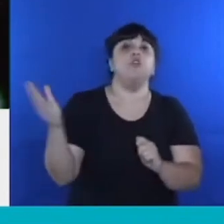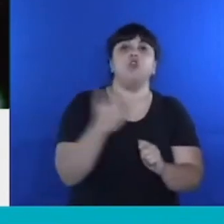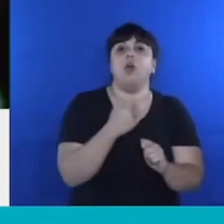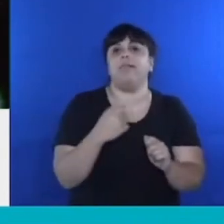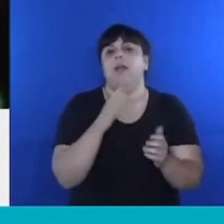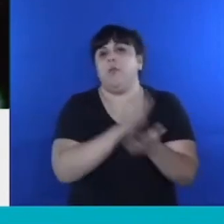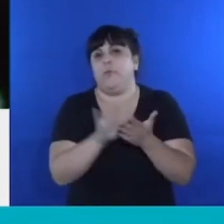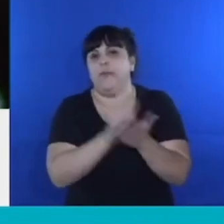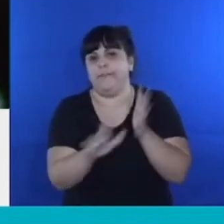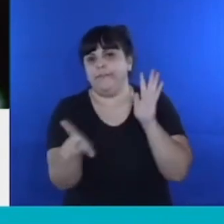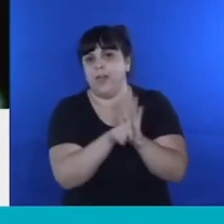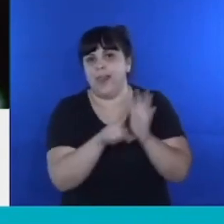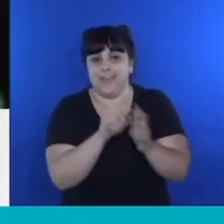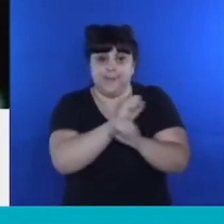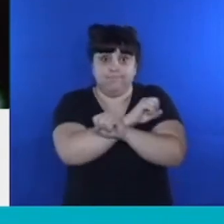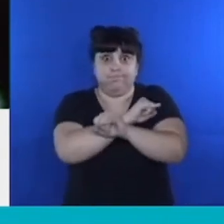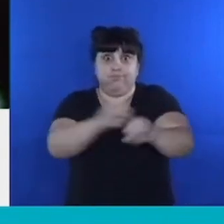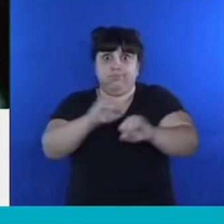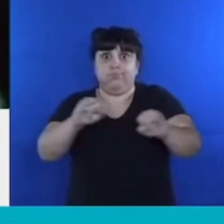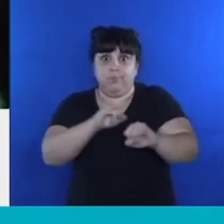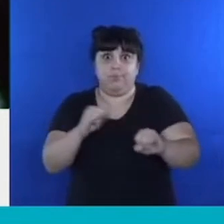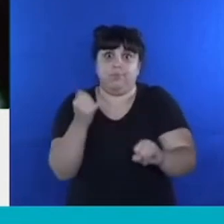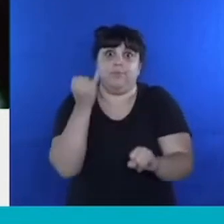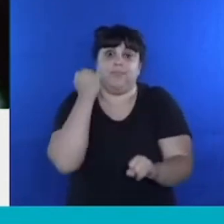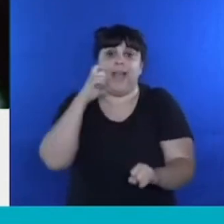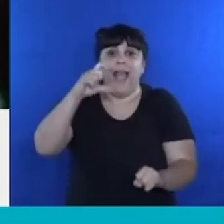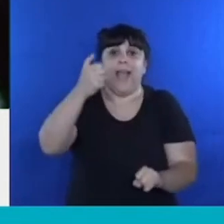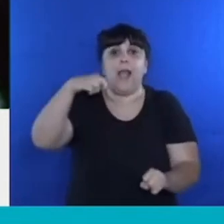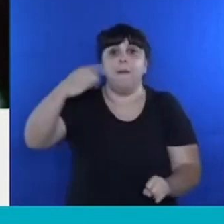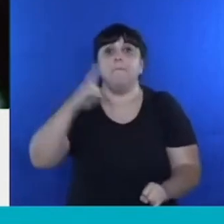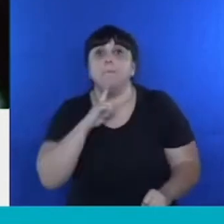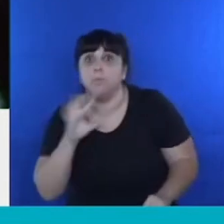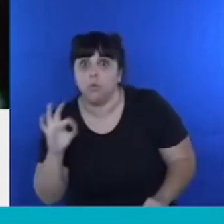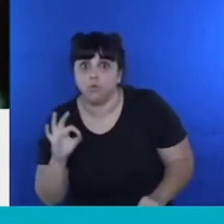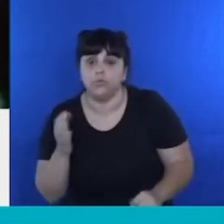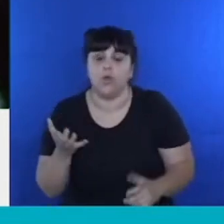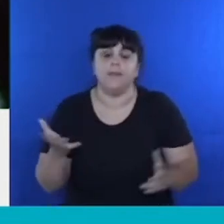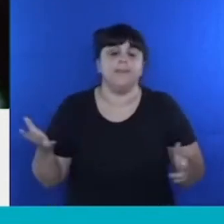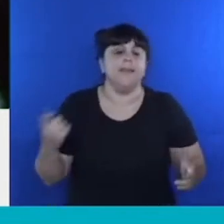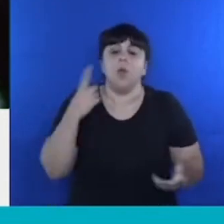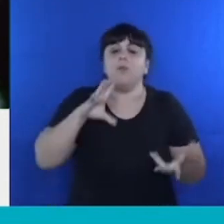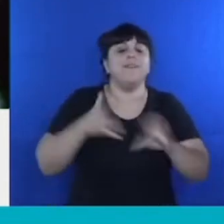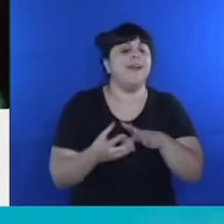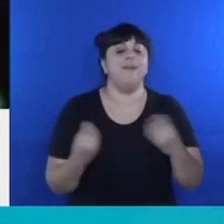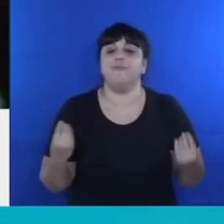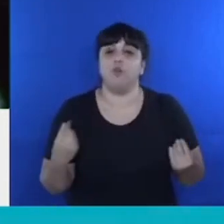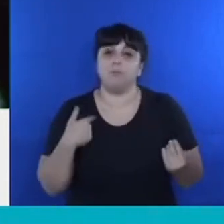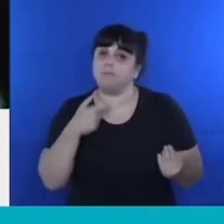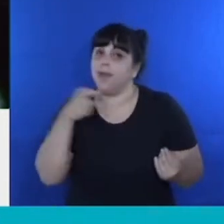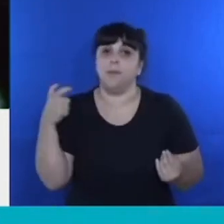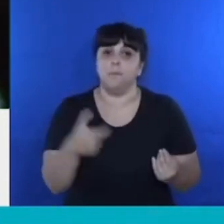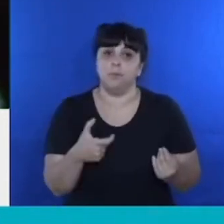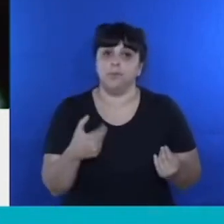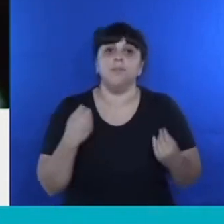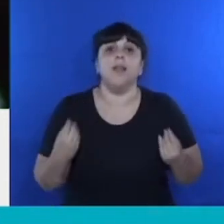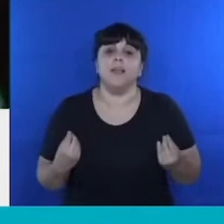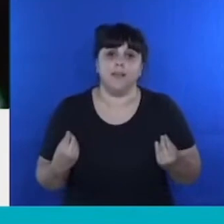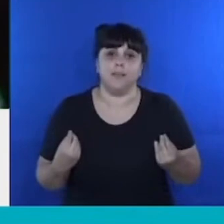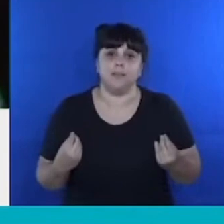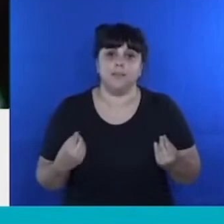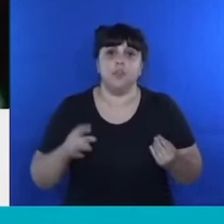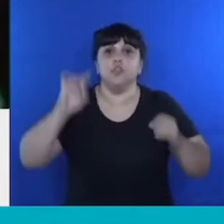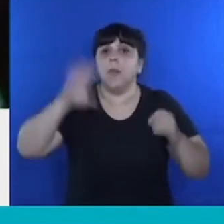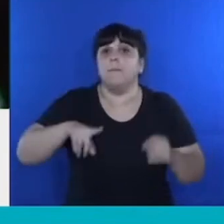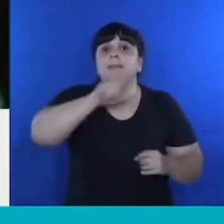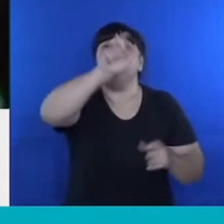decretos y anuncios que además hizo Caputo, la única salida, como decimos, es